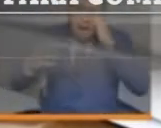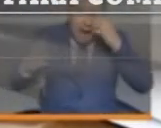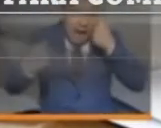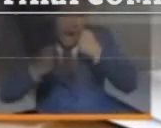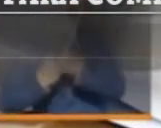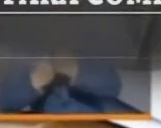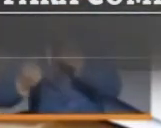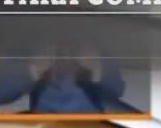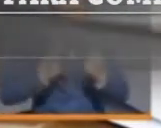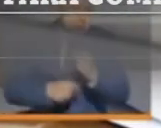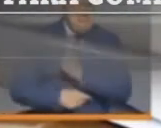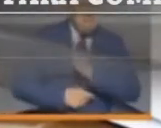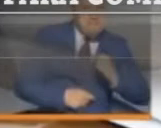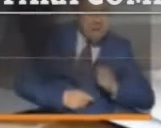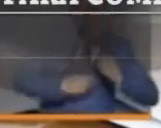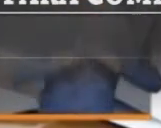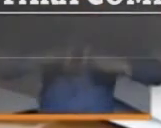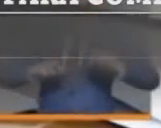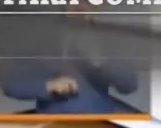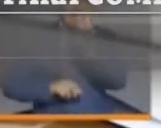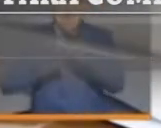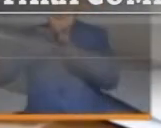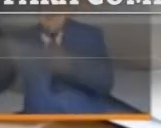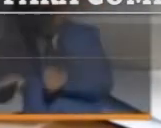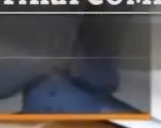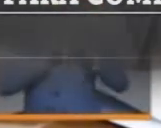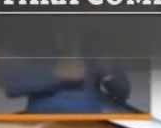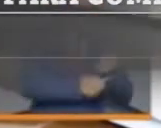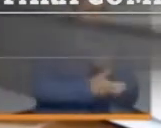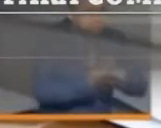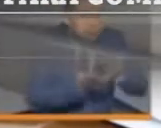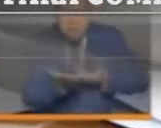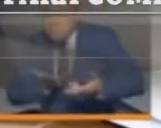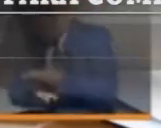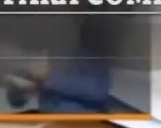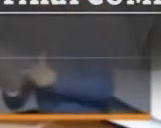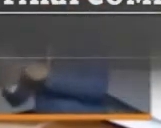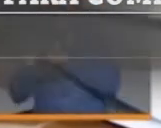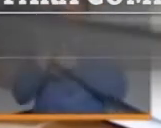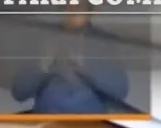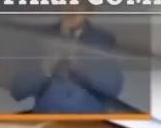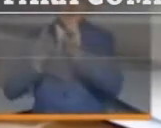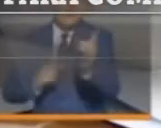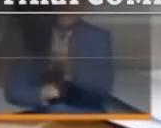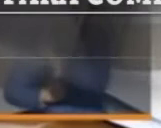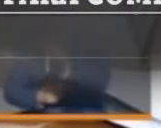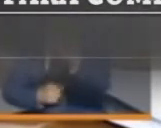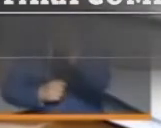con hemos tenido con el sector privado en dos mesas de trabajo donde se presentaron más de